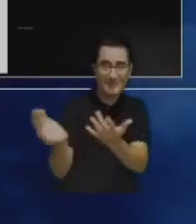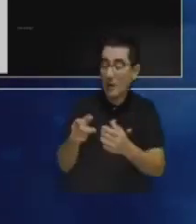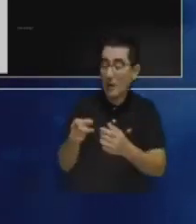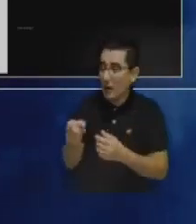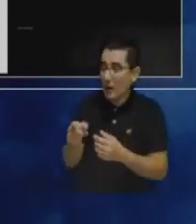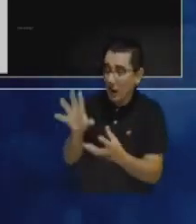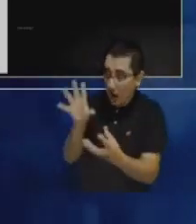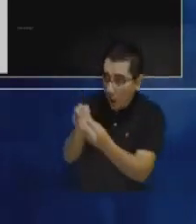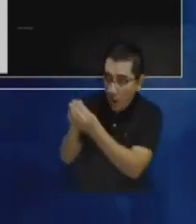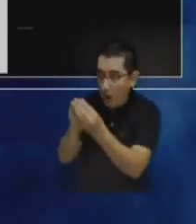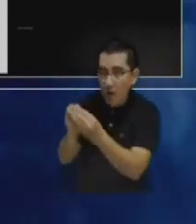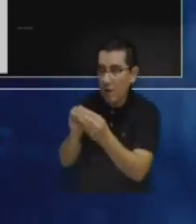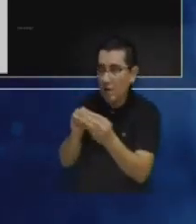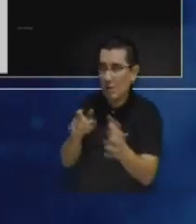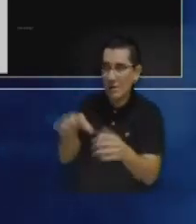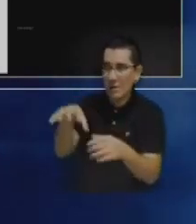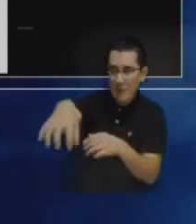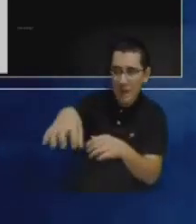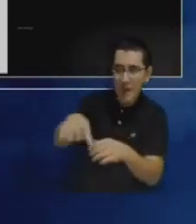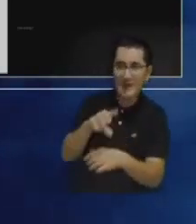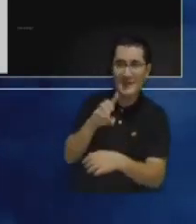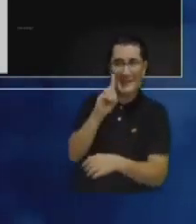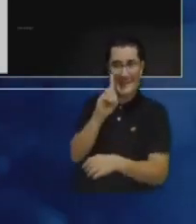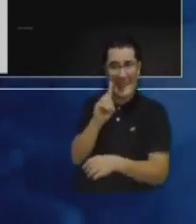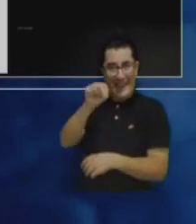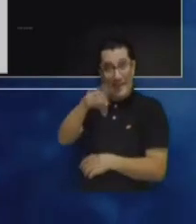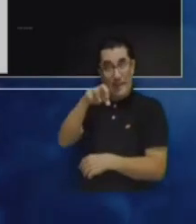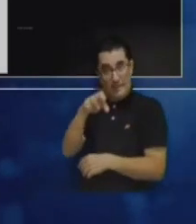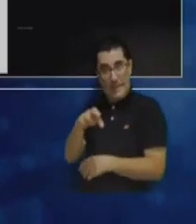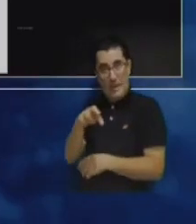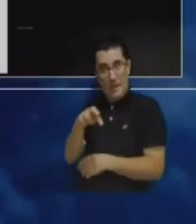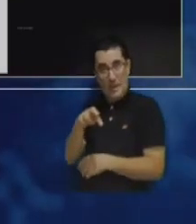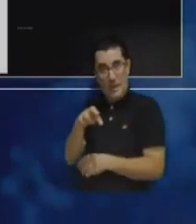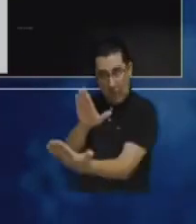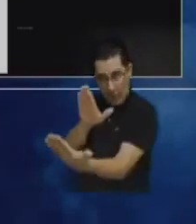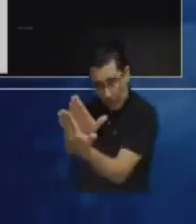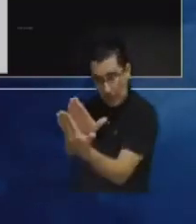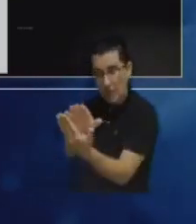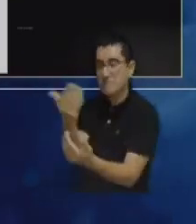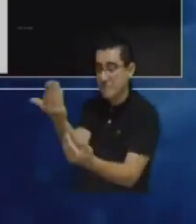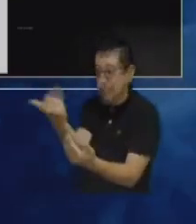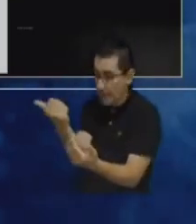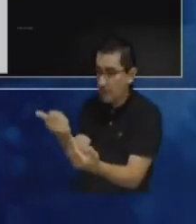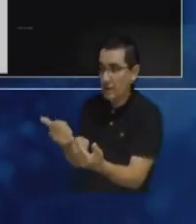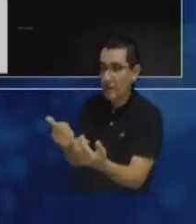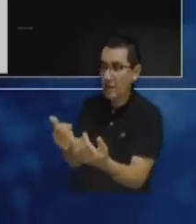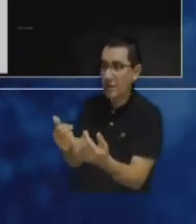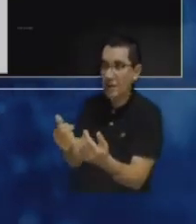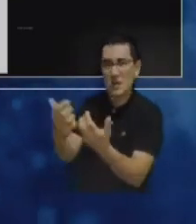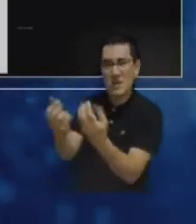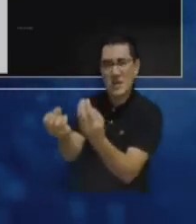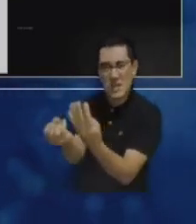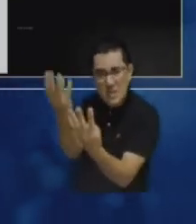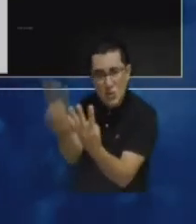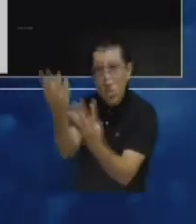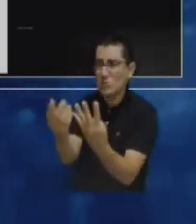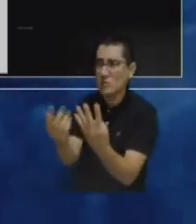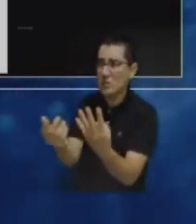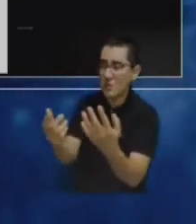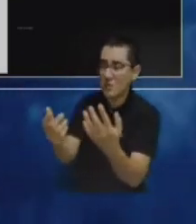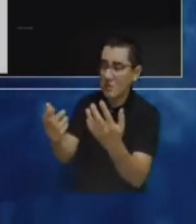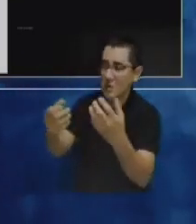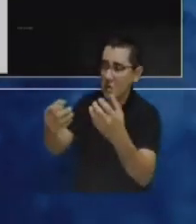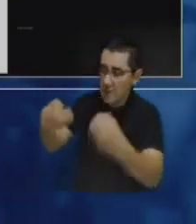del Espectro, el DNP, acercarlo a las industrias de carne y hueso, a los proveedores de redes y servicios, a los proveedores